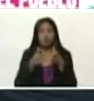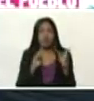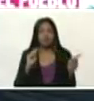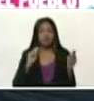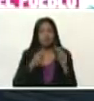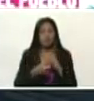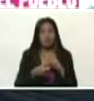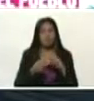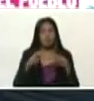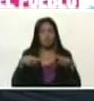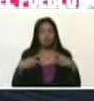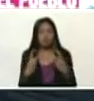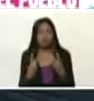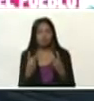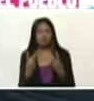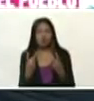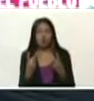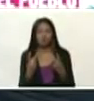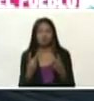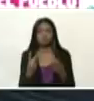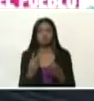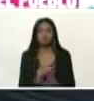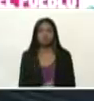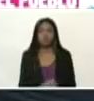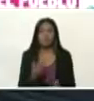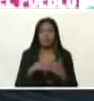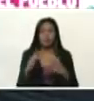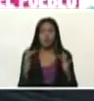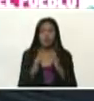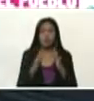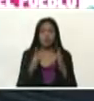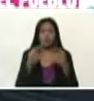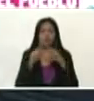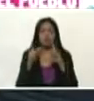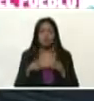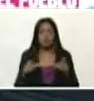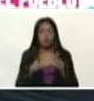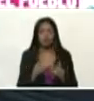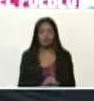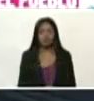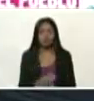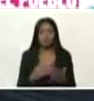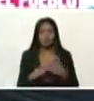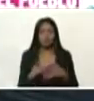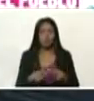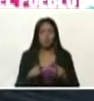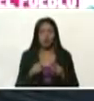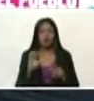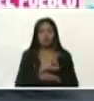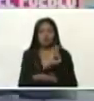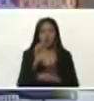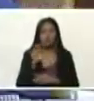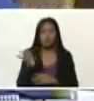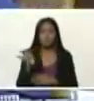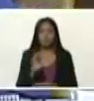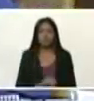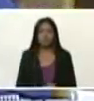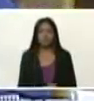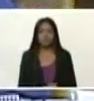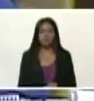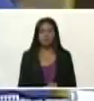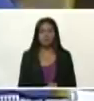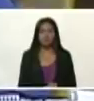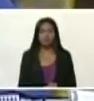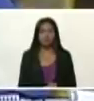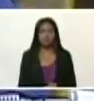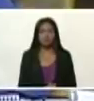cambios, renovación y rectificación. Vámonos a otro pase. Vámonos al oriente del país. Allá está en